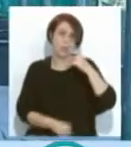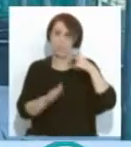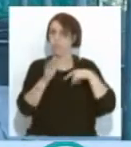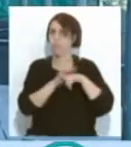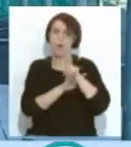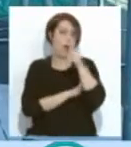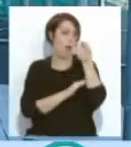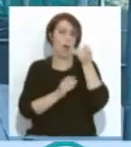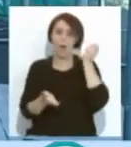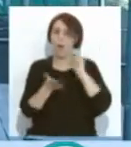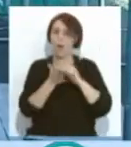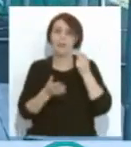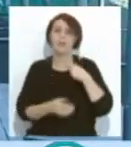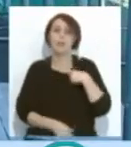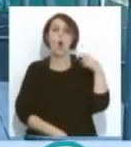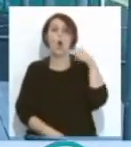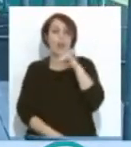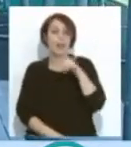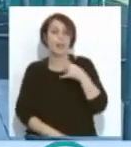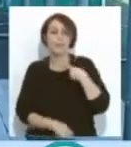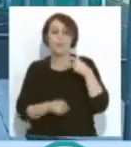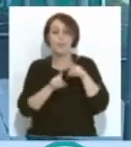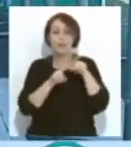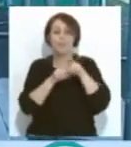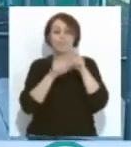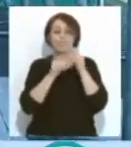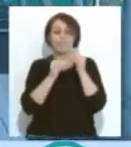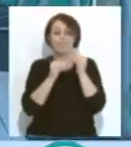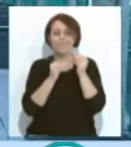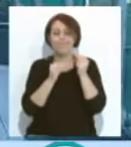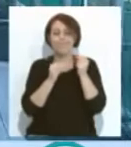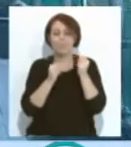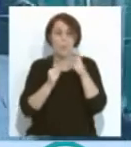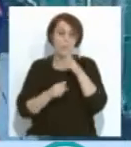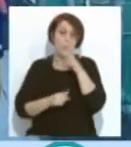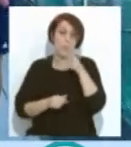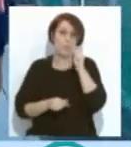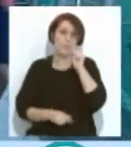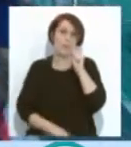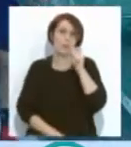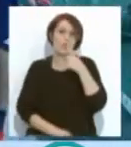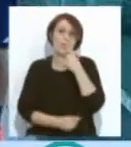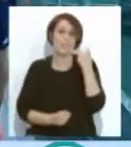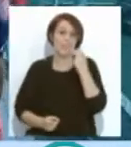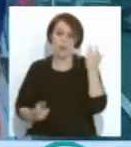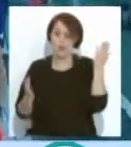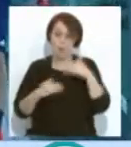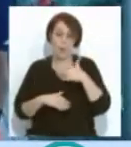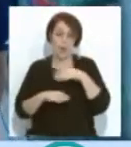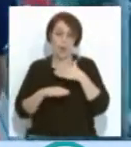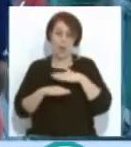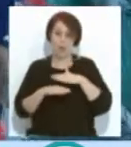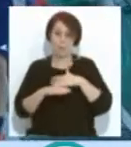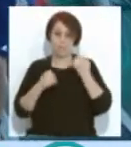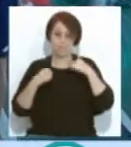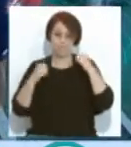lo de Sergio se fue diluyendo un poquito porque no tenía todos los minutos que él necesitaba para mostrarse.